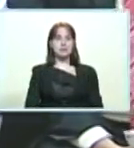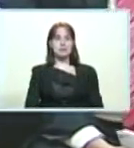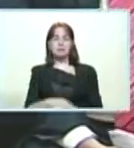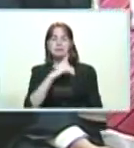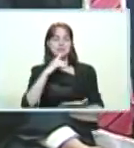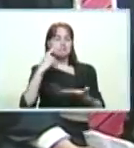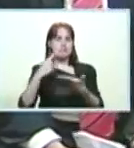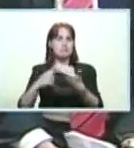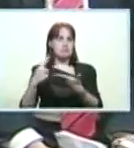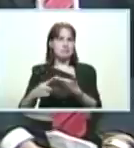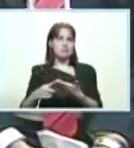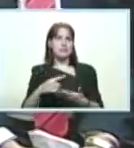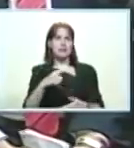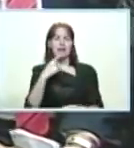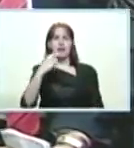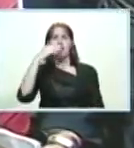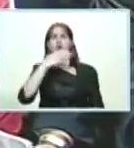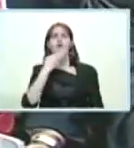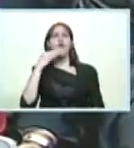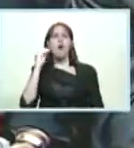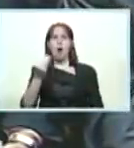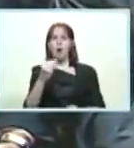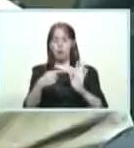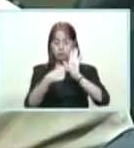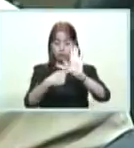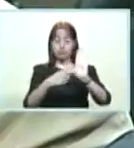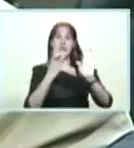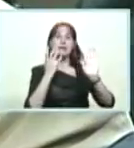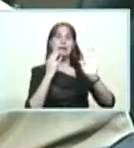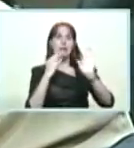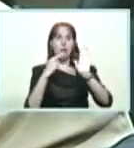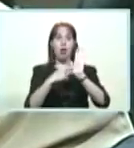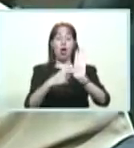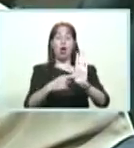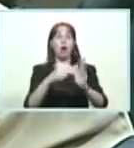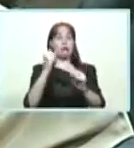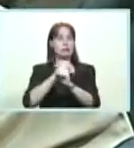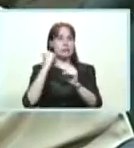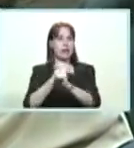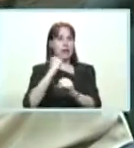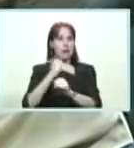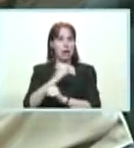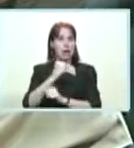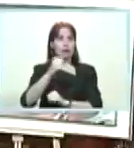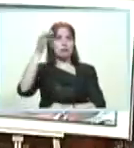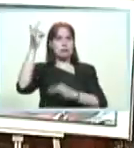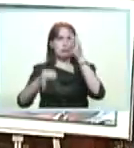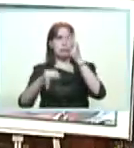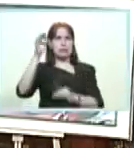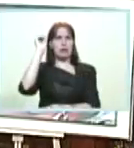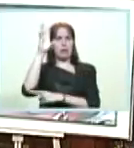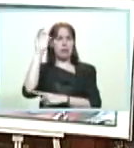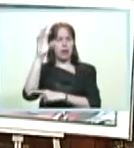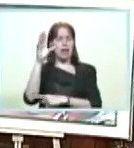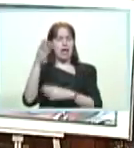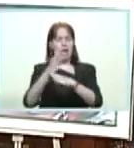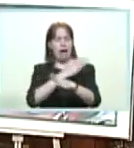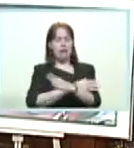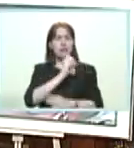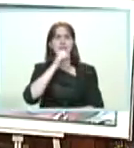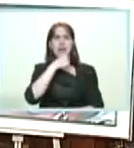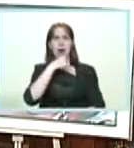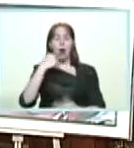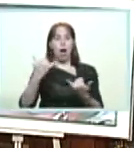Aquí también tenemos un joven que yo quiero saludar porque fue ejemplar. Su actuación en la Asamblea Nacional de Adeca Burguesa, ejemplar,